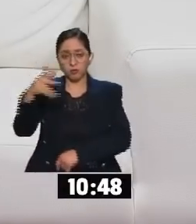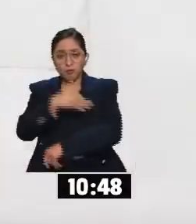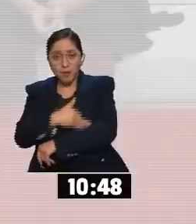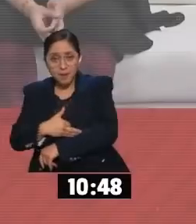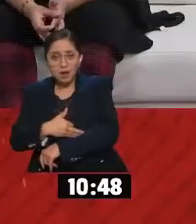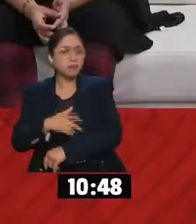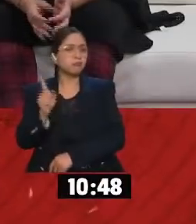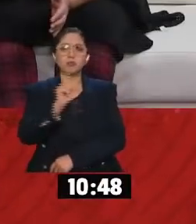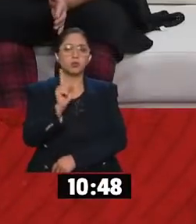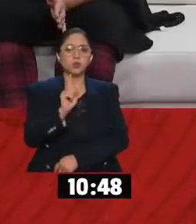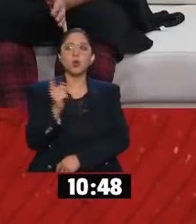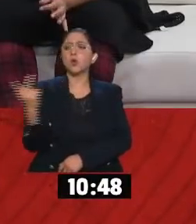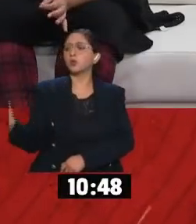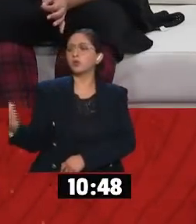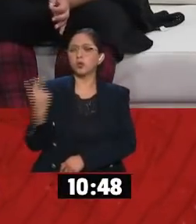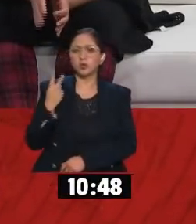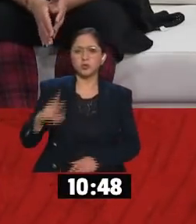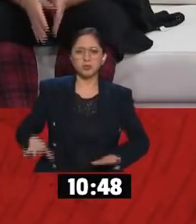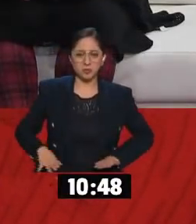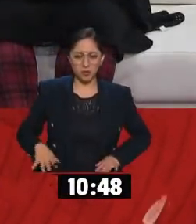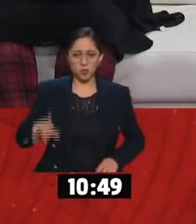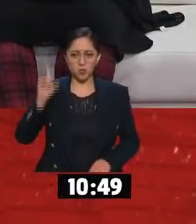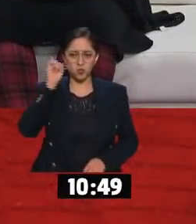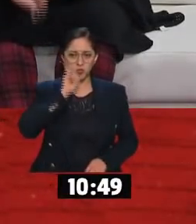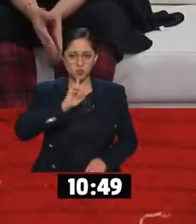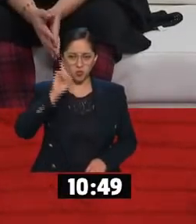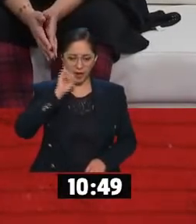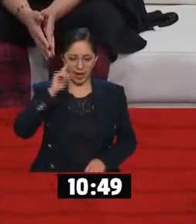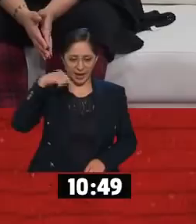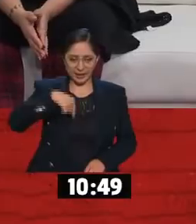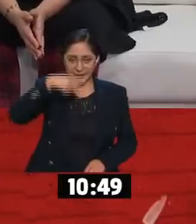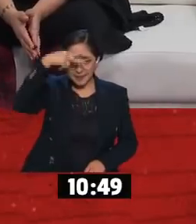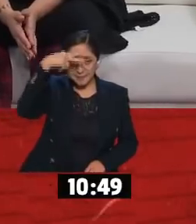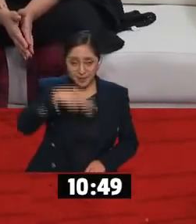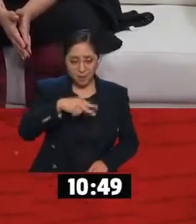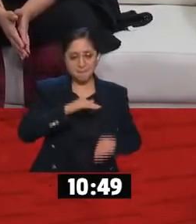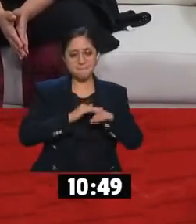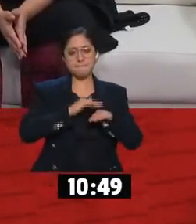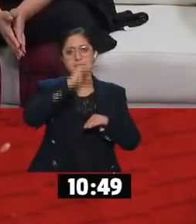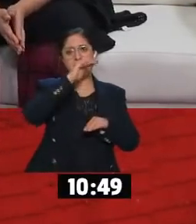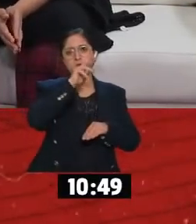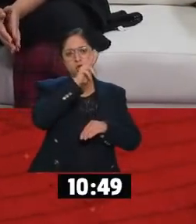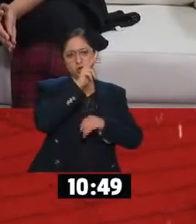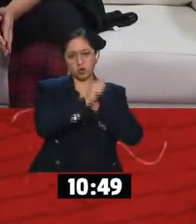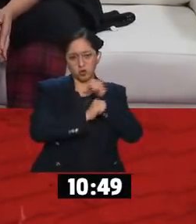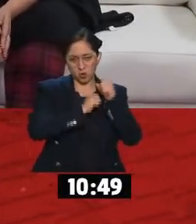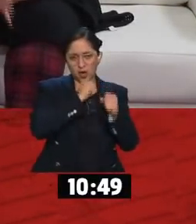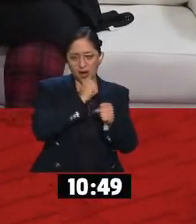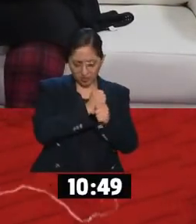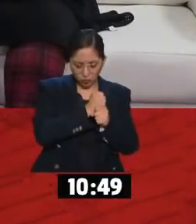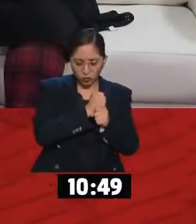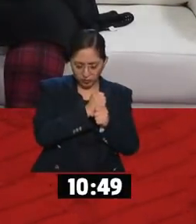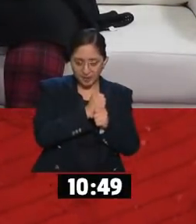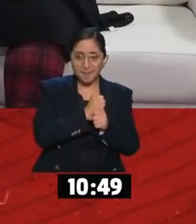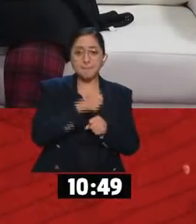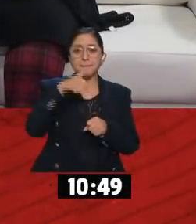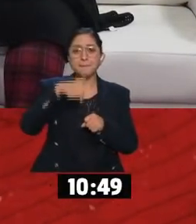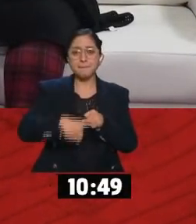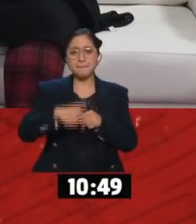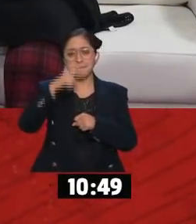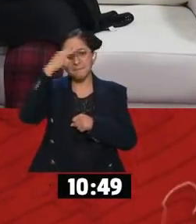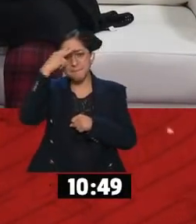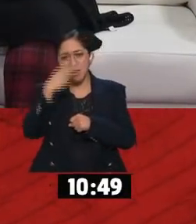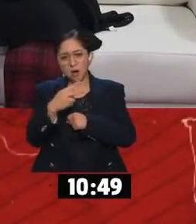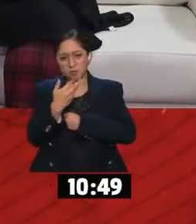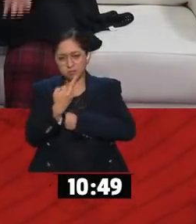pareja, porque las que están en México son mayores de edad. Y también están más bien de paso. México les